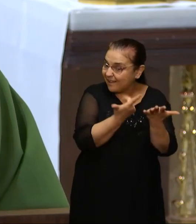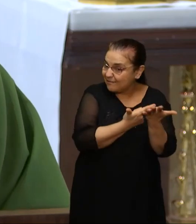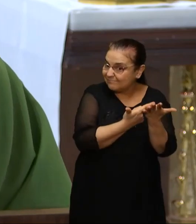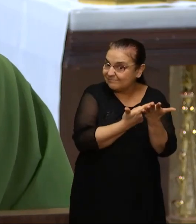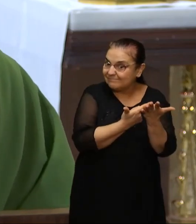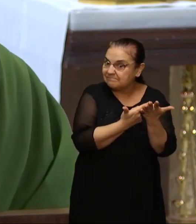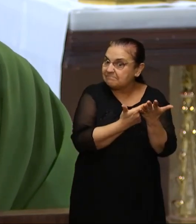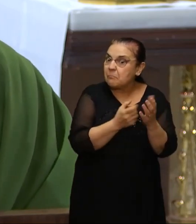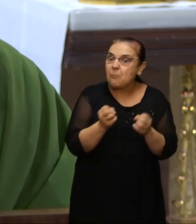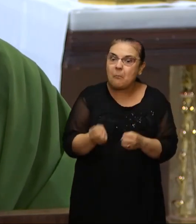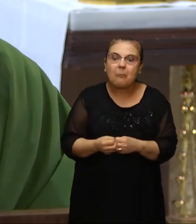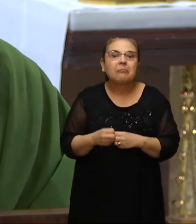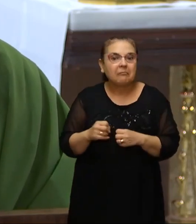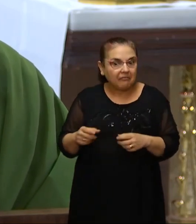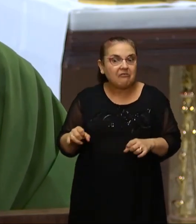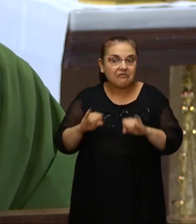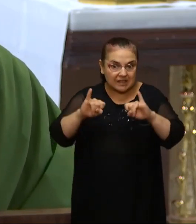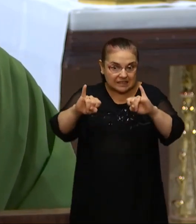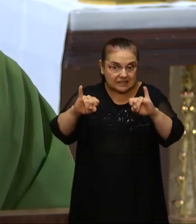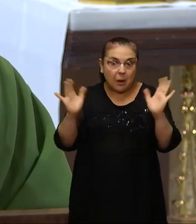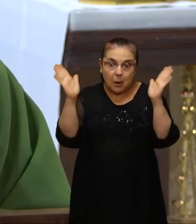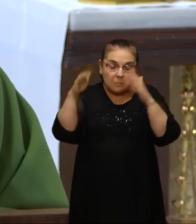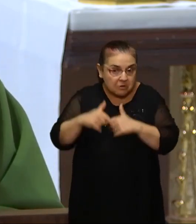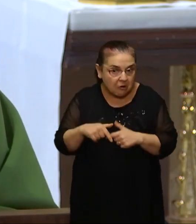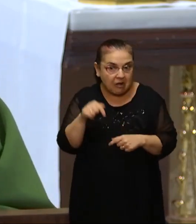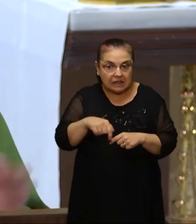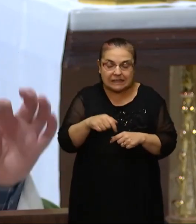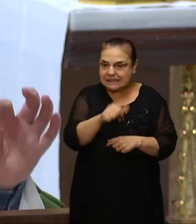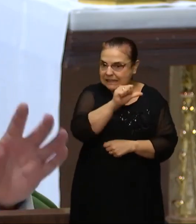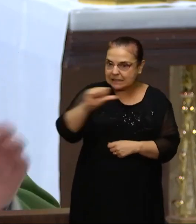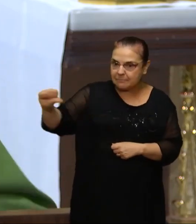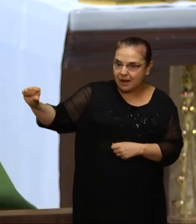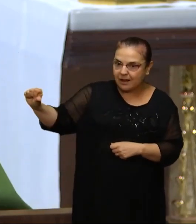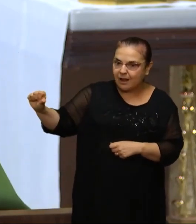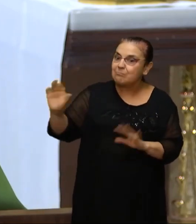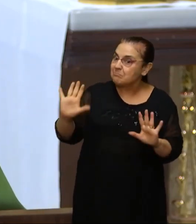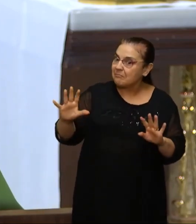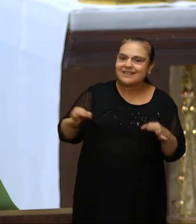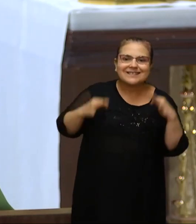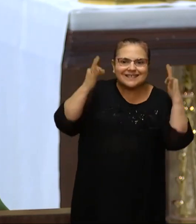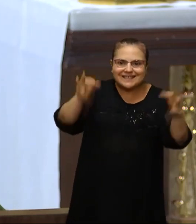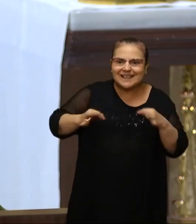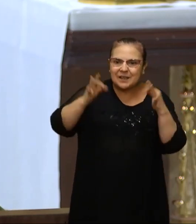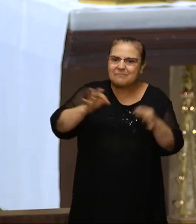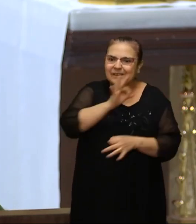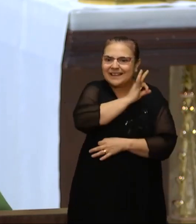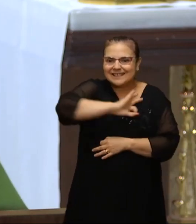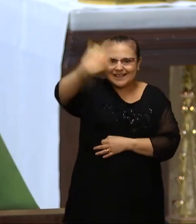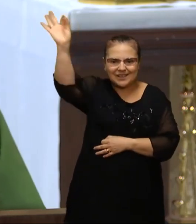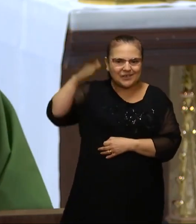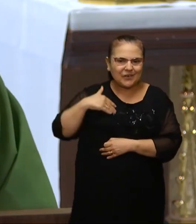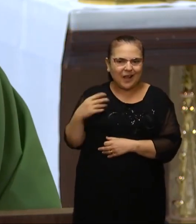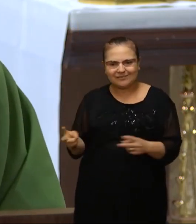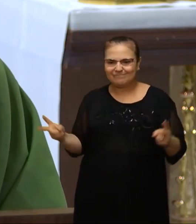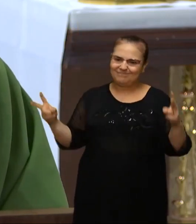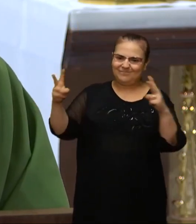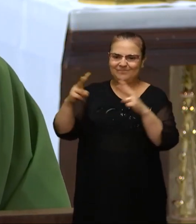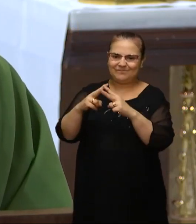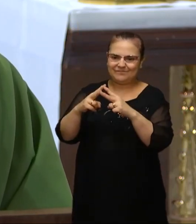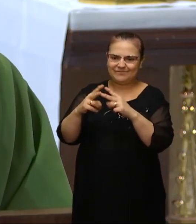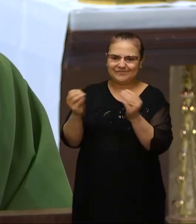grandes fiesta seguramente en esta semana del tiempo ordinario y siempre el señor se quiere hacer el encontradizo con cada uno de